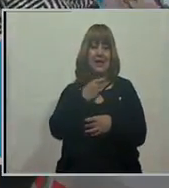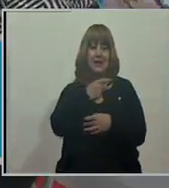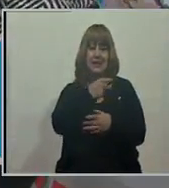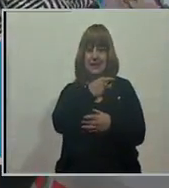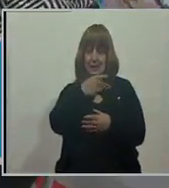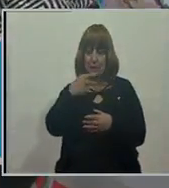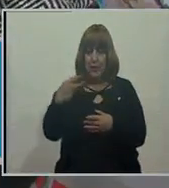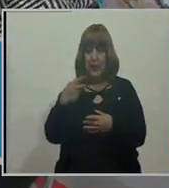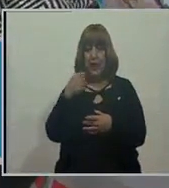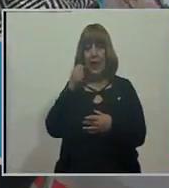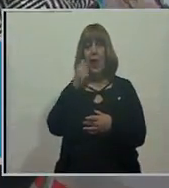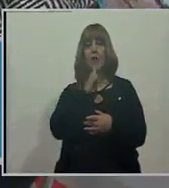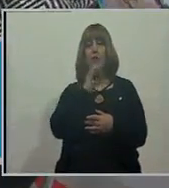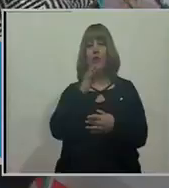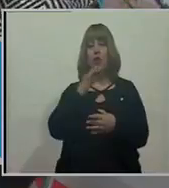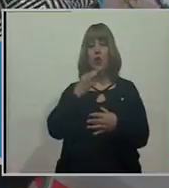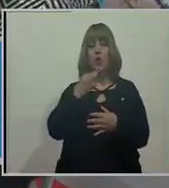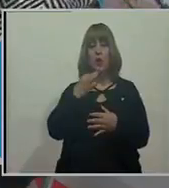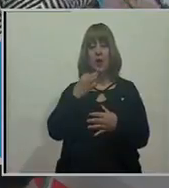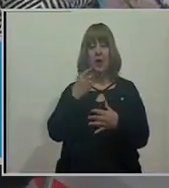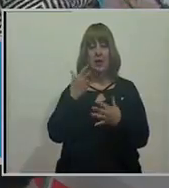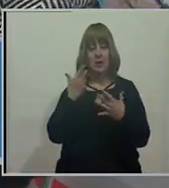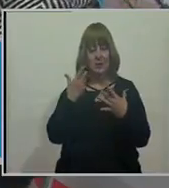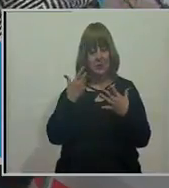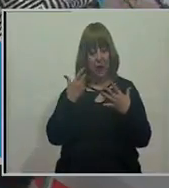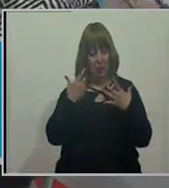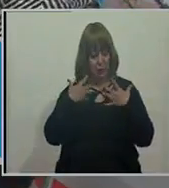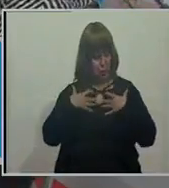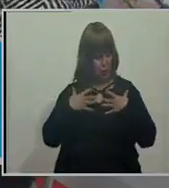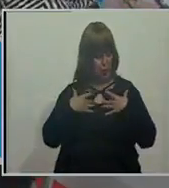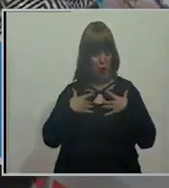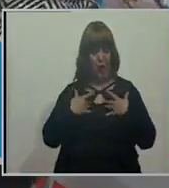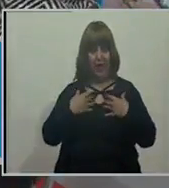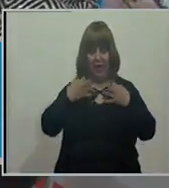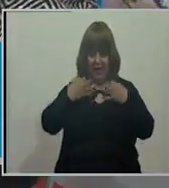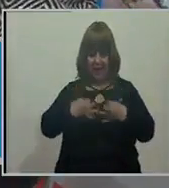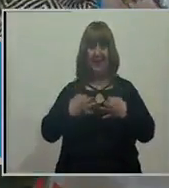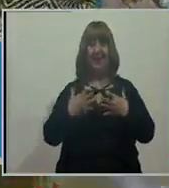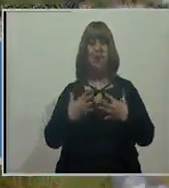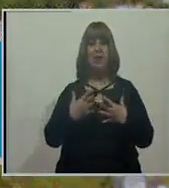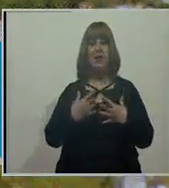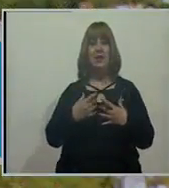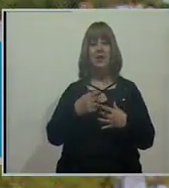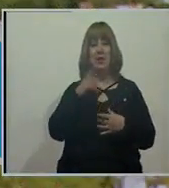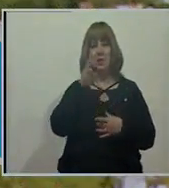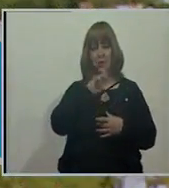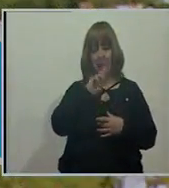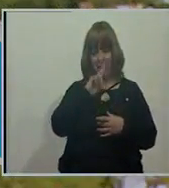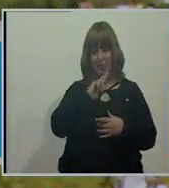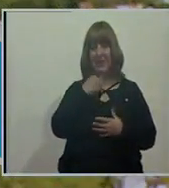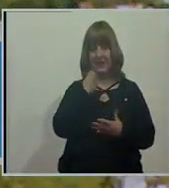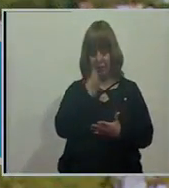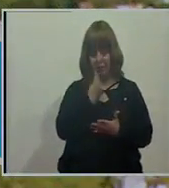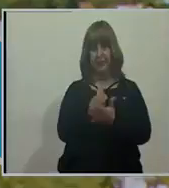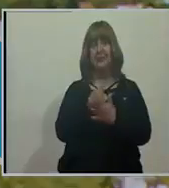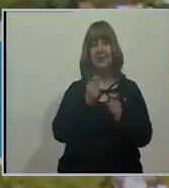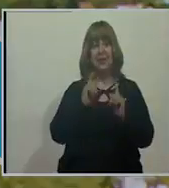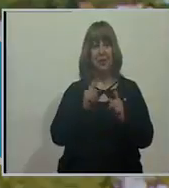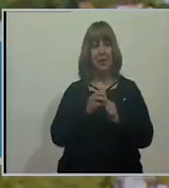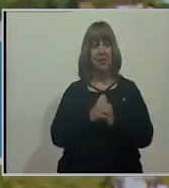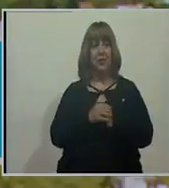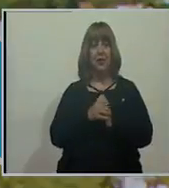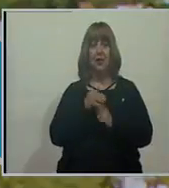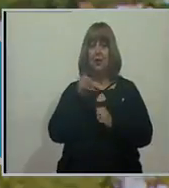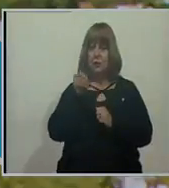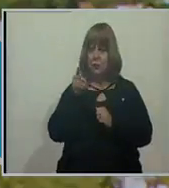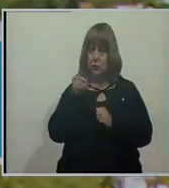y autoestima, empoderamiento femenino a propósito de lo que estaba hablando, y feminista con mucho orgullo también. Y lo que has conseguido en tu país,